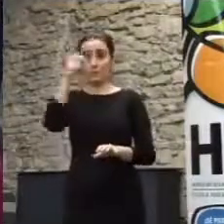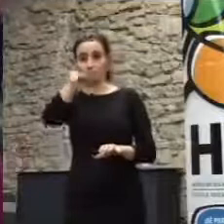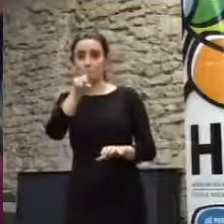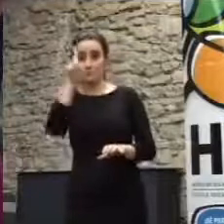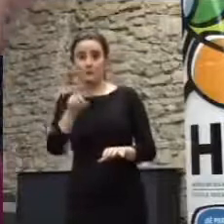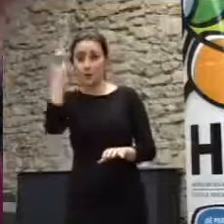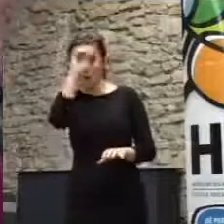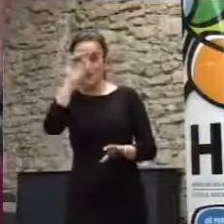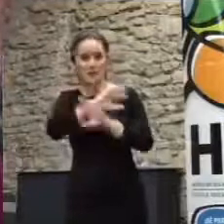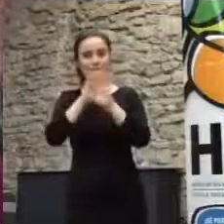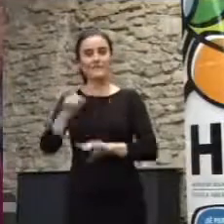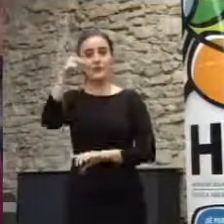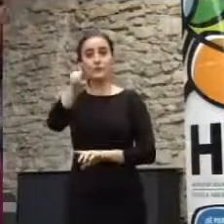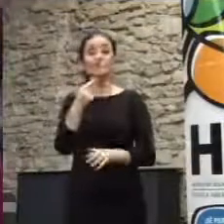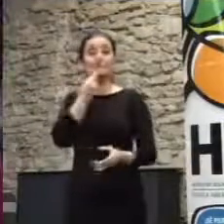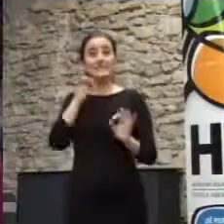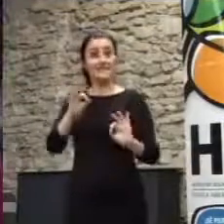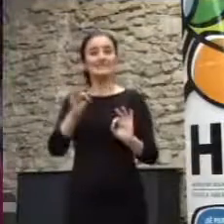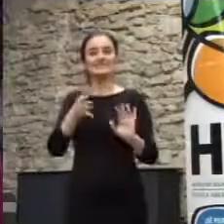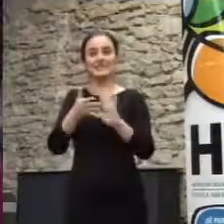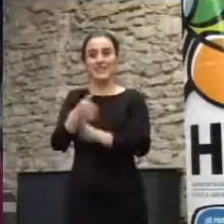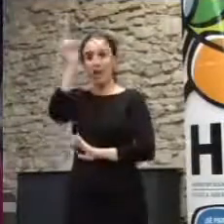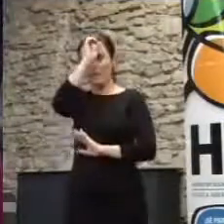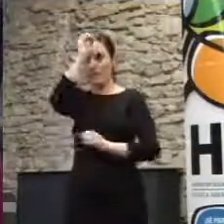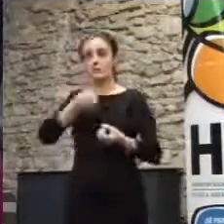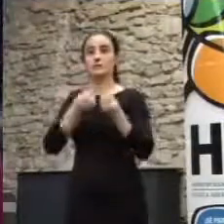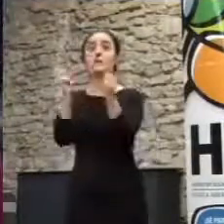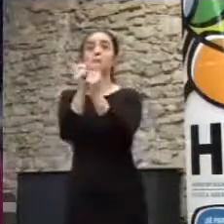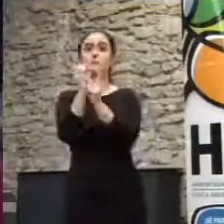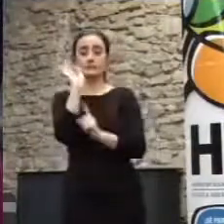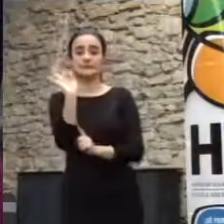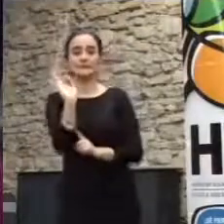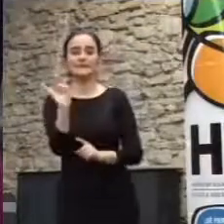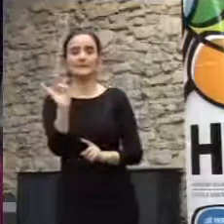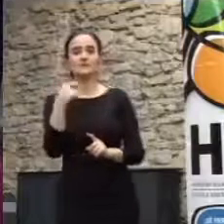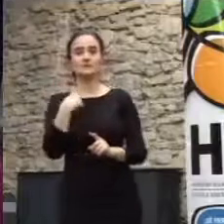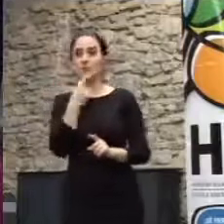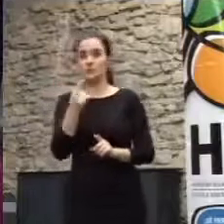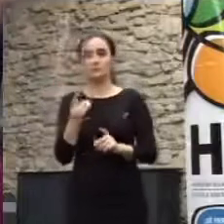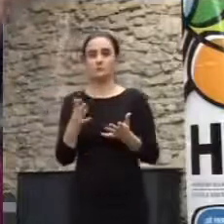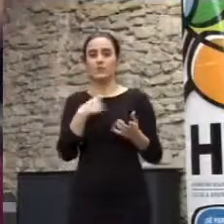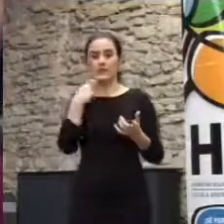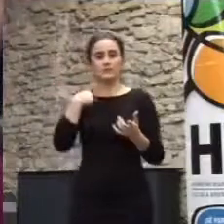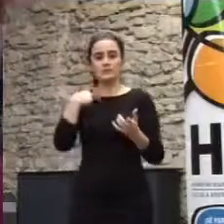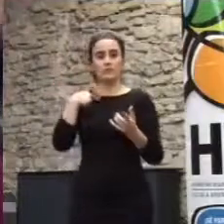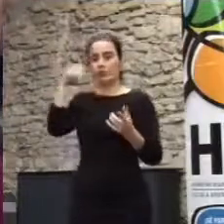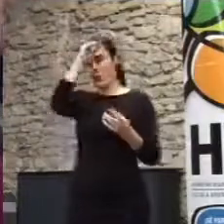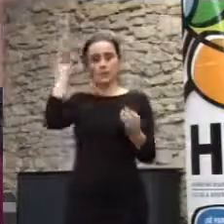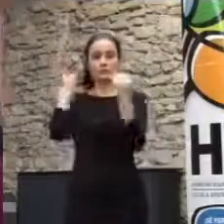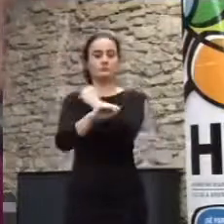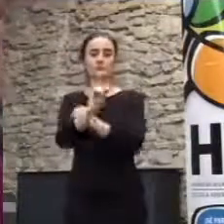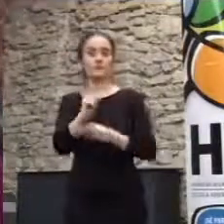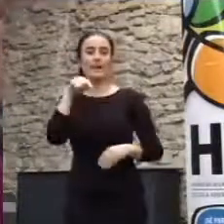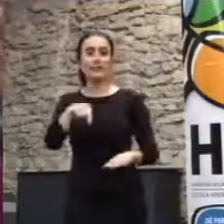Los medios informativos, al decir eso, estáis dando una opinión. Estáis dando Premio Mercedes, mocha. Sí, sí, no. Digo concretamente que no estoy de acuerdo con ese planteamiento. Aquí